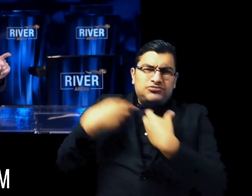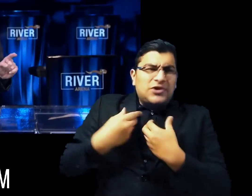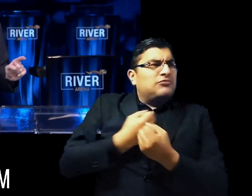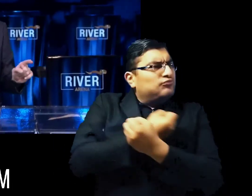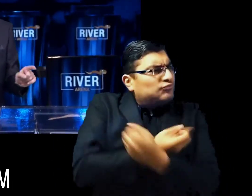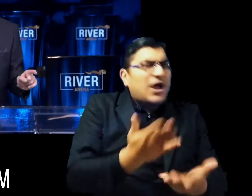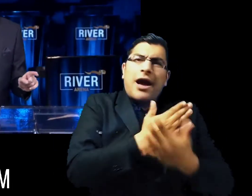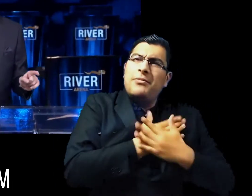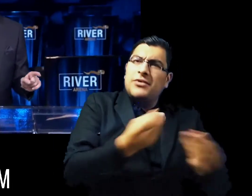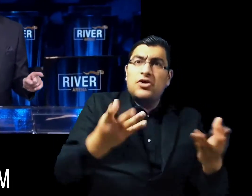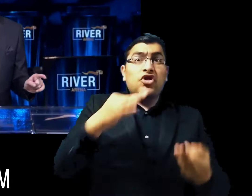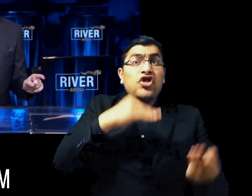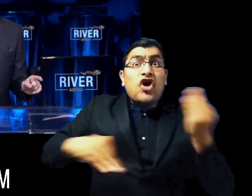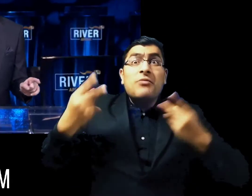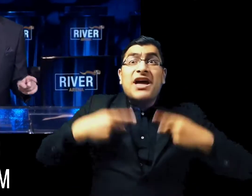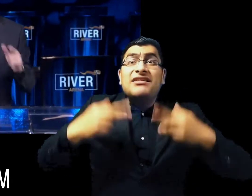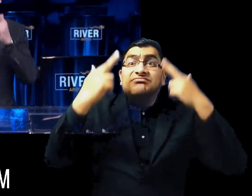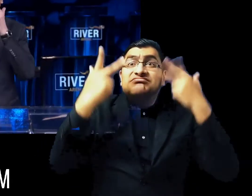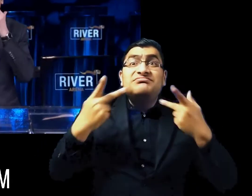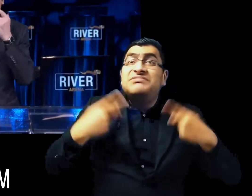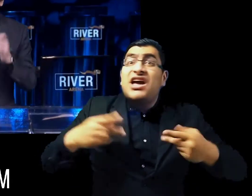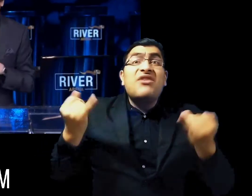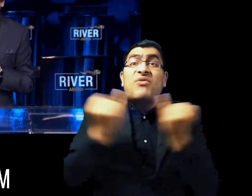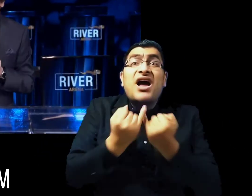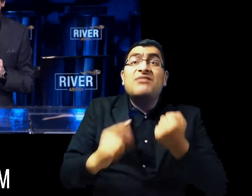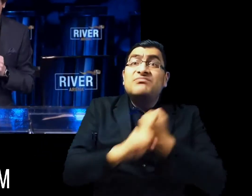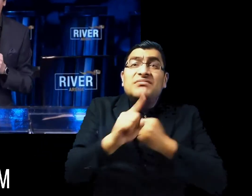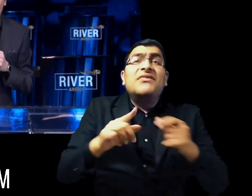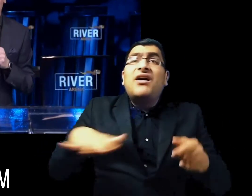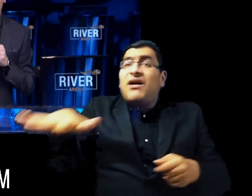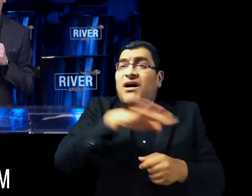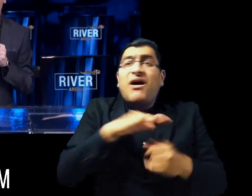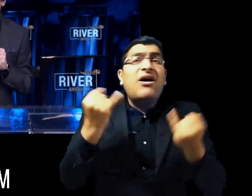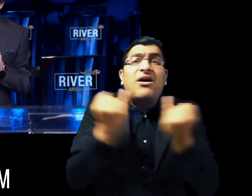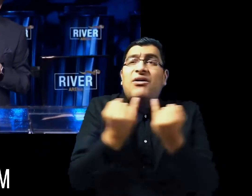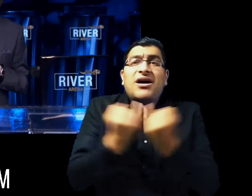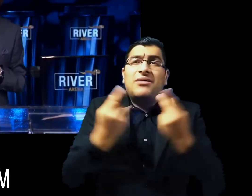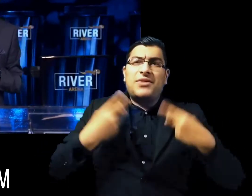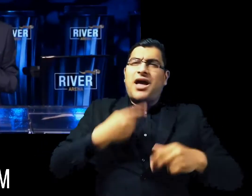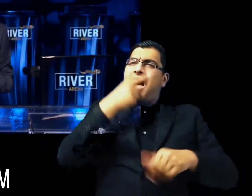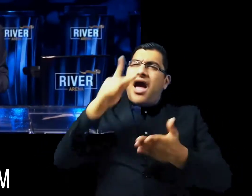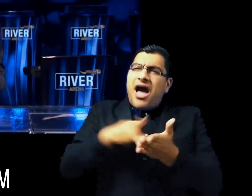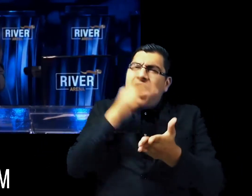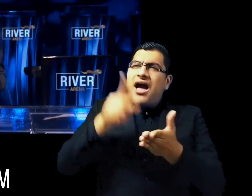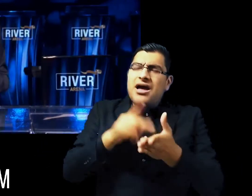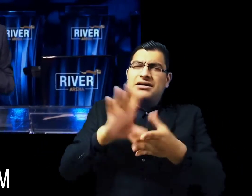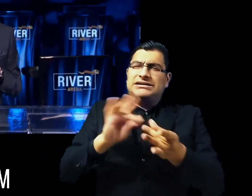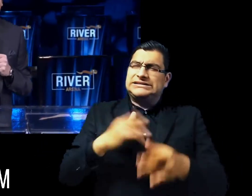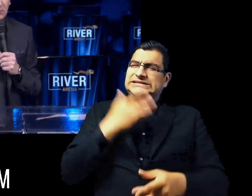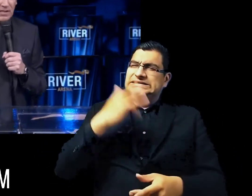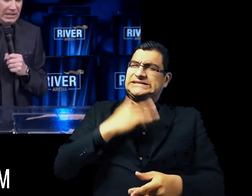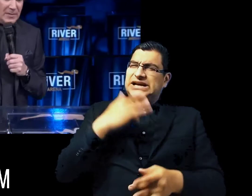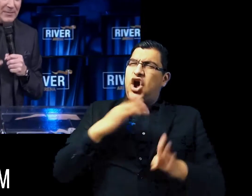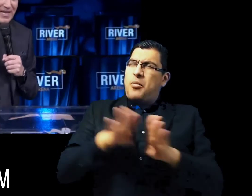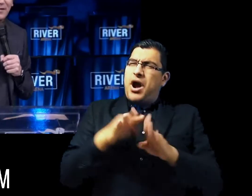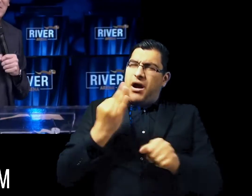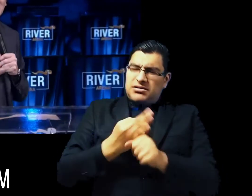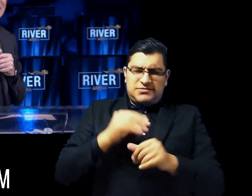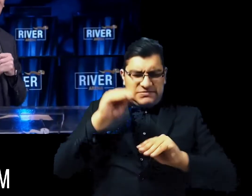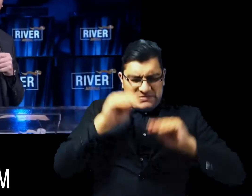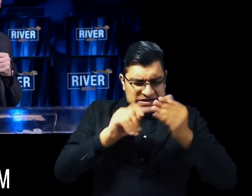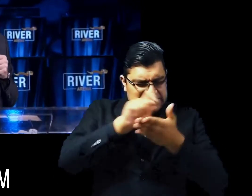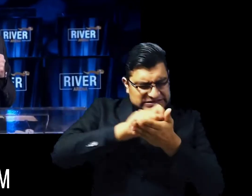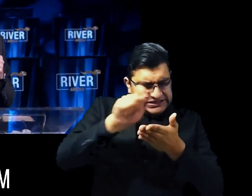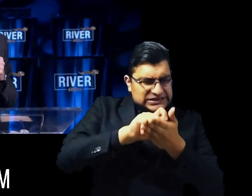somos gente rota, como dice el título de este mensaje. Yo hablé esto en muchas ocasiones, pero sentí fuertemente, mientras preparaba